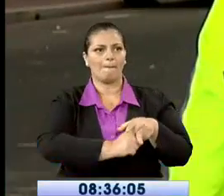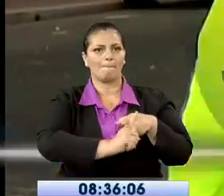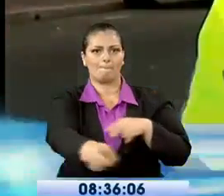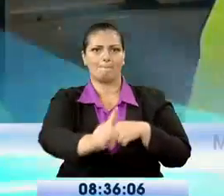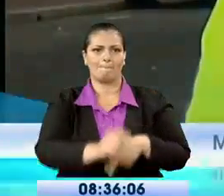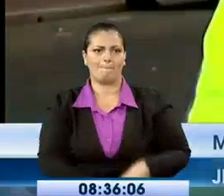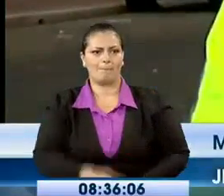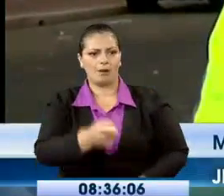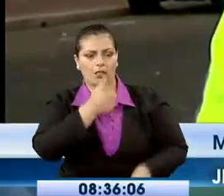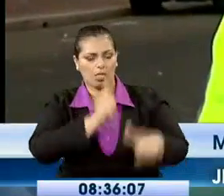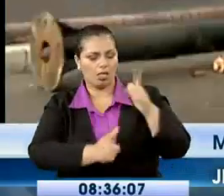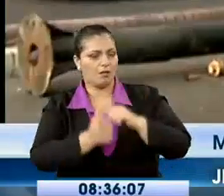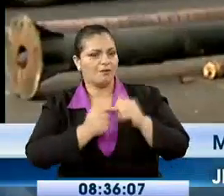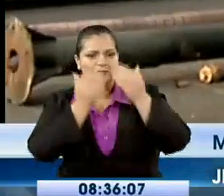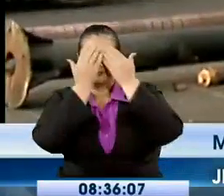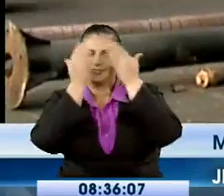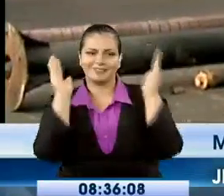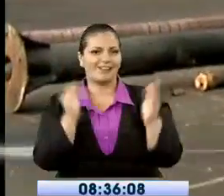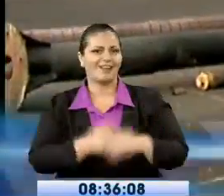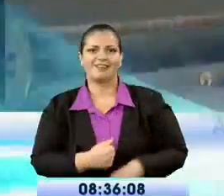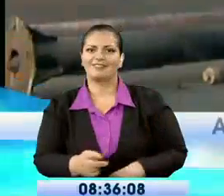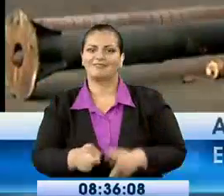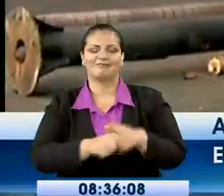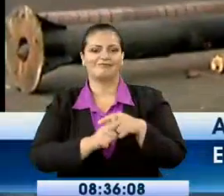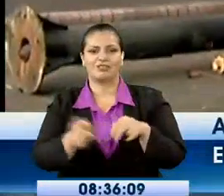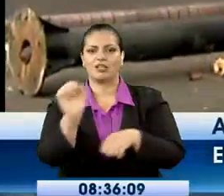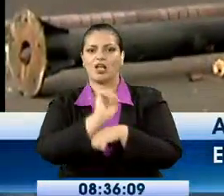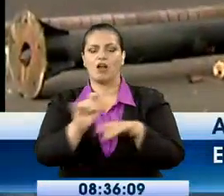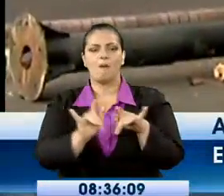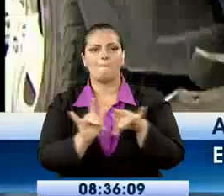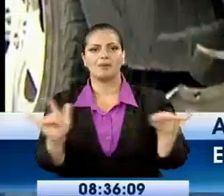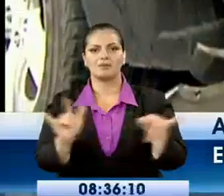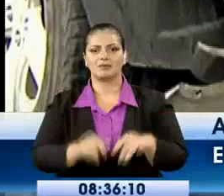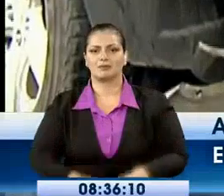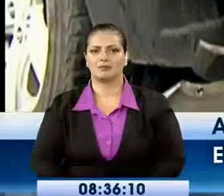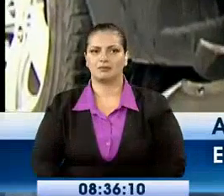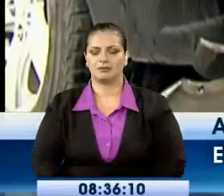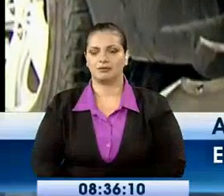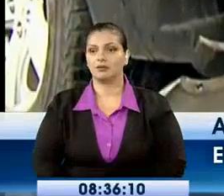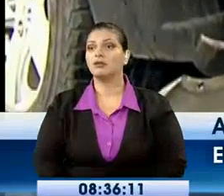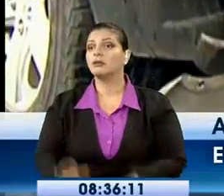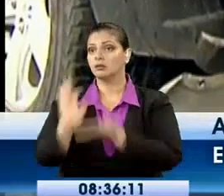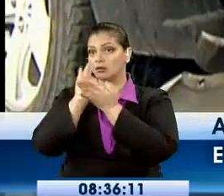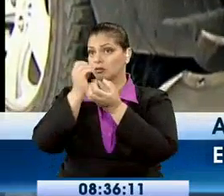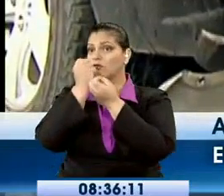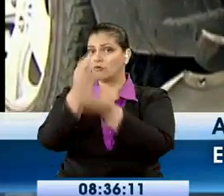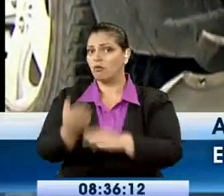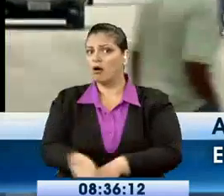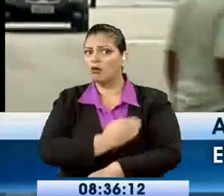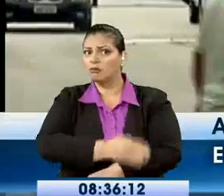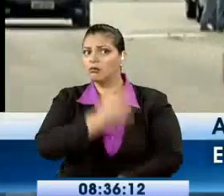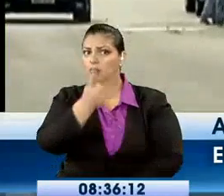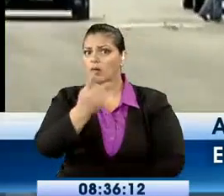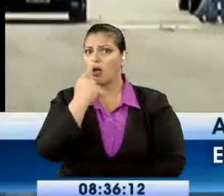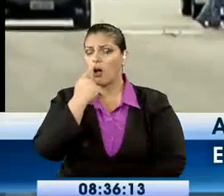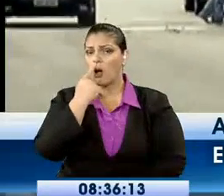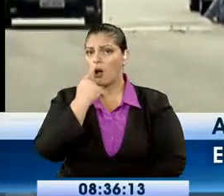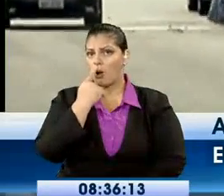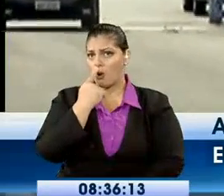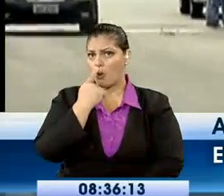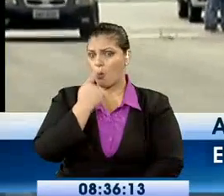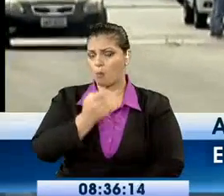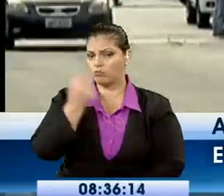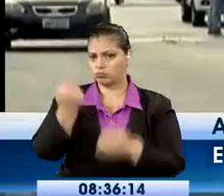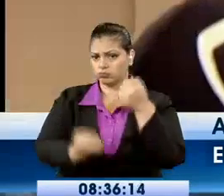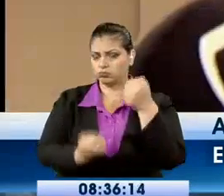Solamente encontramos vacío el vehículo. Pero testigos afirman que pudieron hablar con la persona que manejaba el vehículo y tienen su testimonio. Él